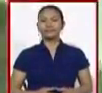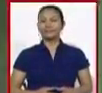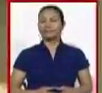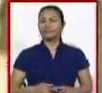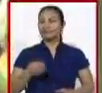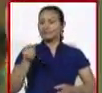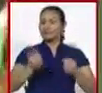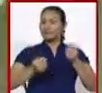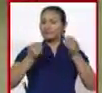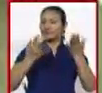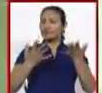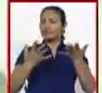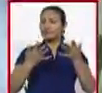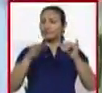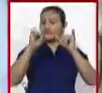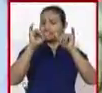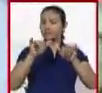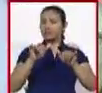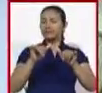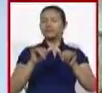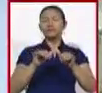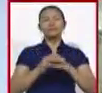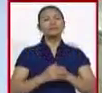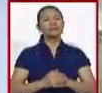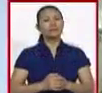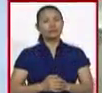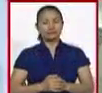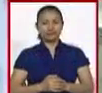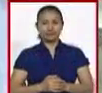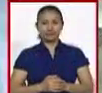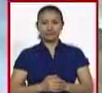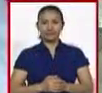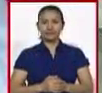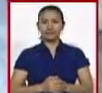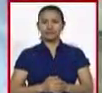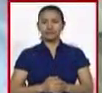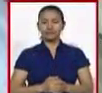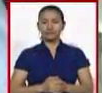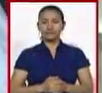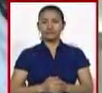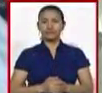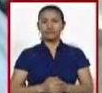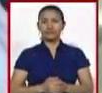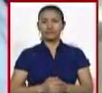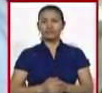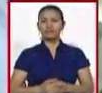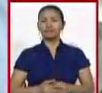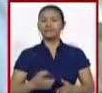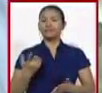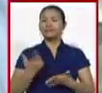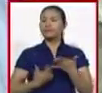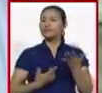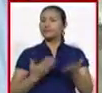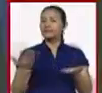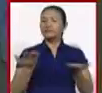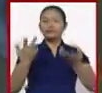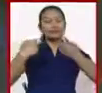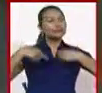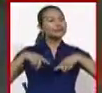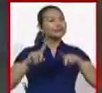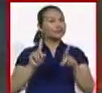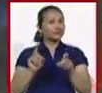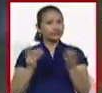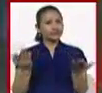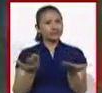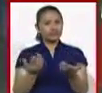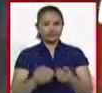El chofer. El pasajero quedó apretado acá, ¿no? Pasajero nomás, con tres pasajeros que había venido. ¿Cuál era su ruta de él?